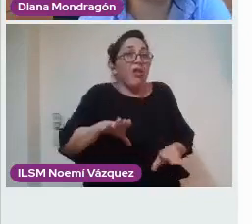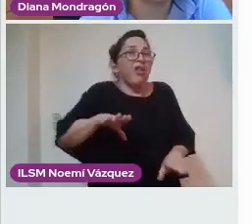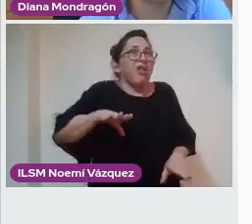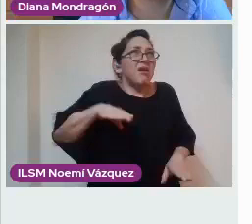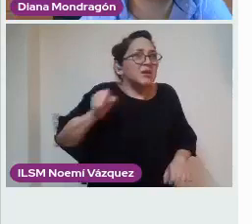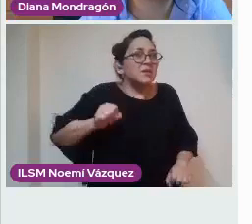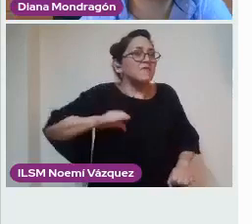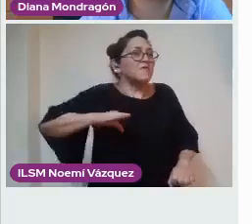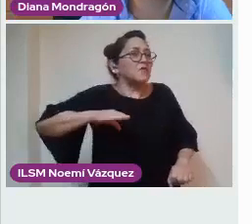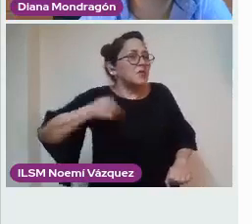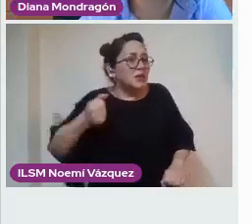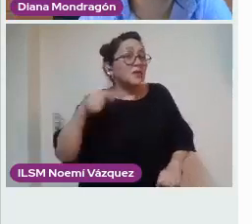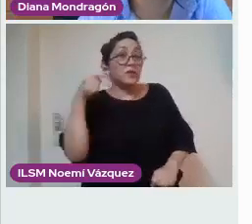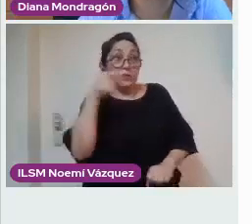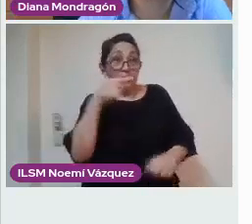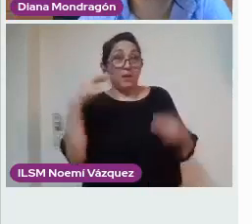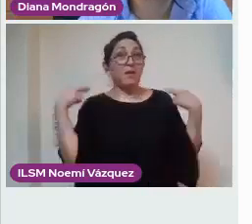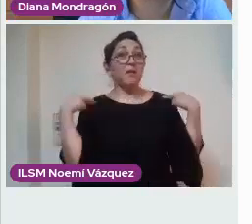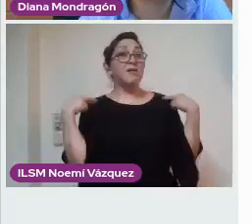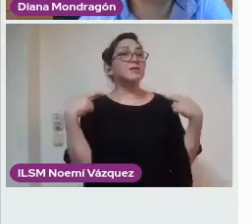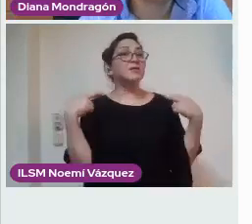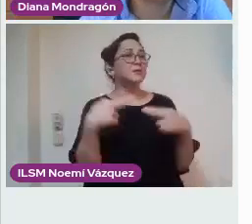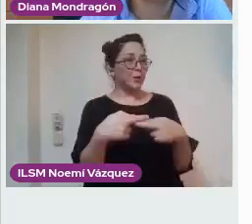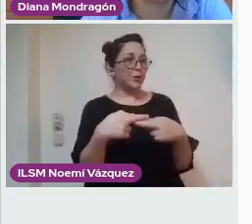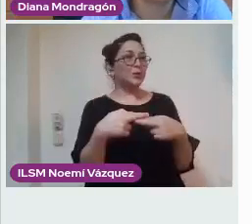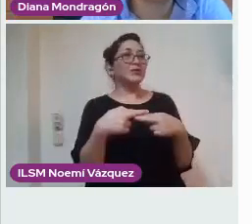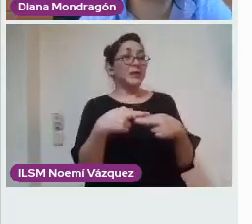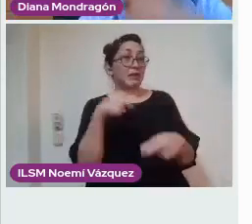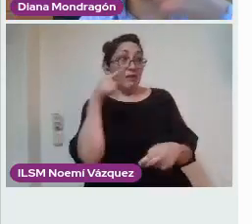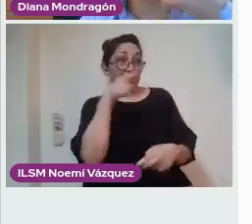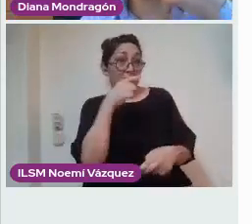que los docentes hacen para brindar